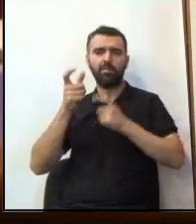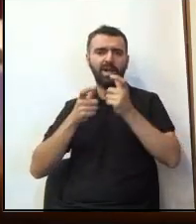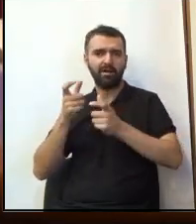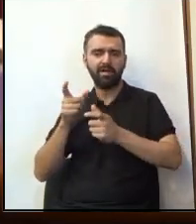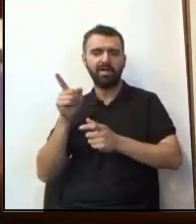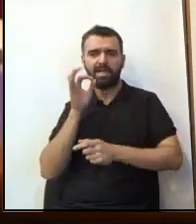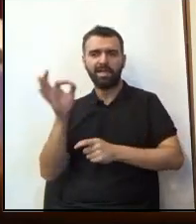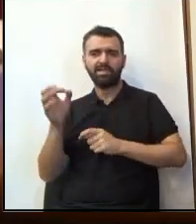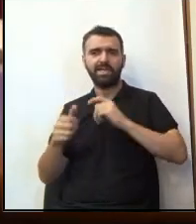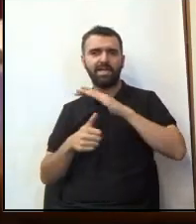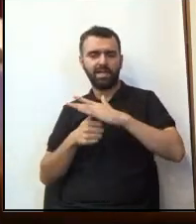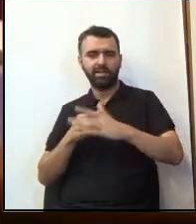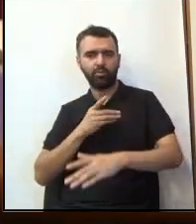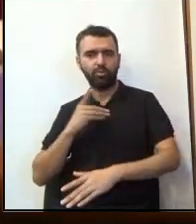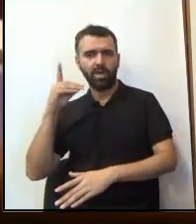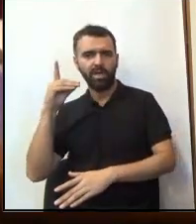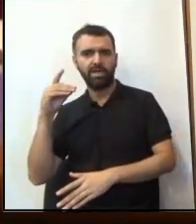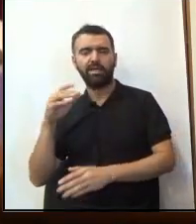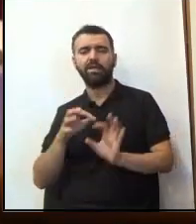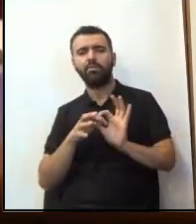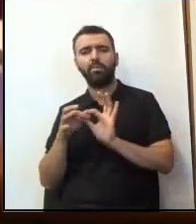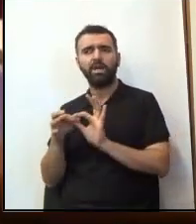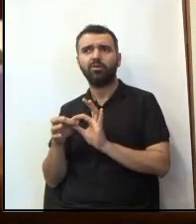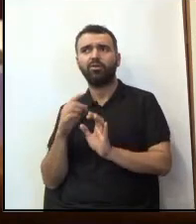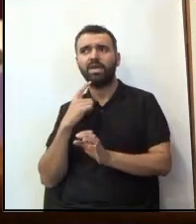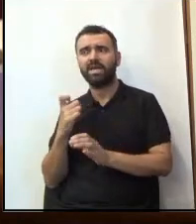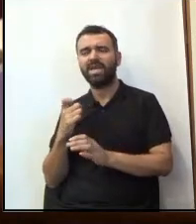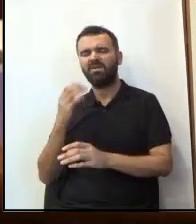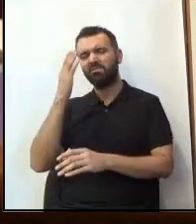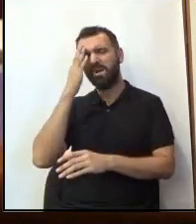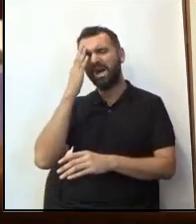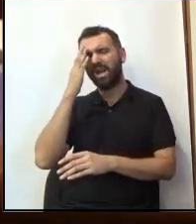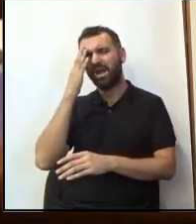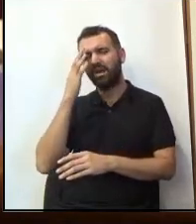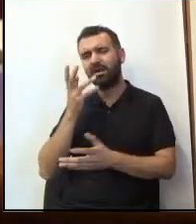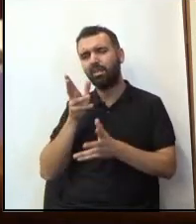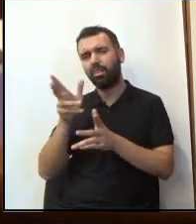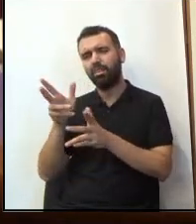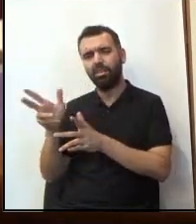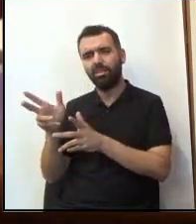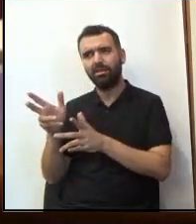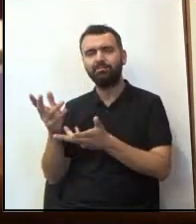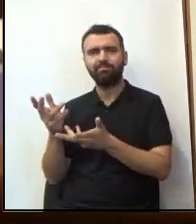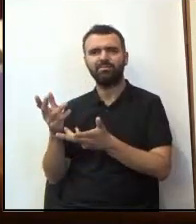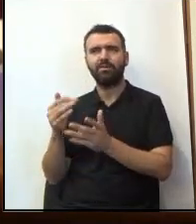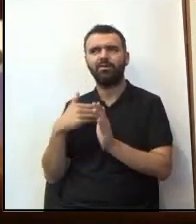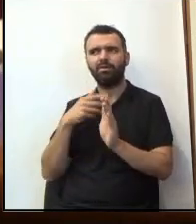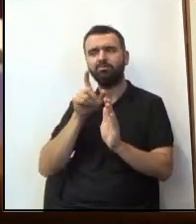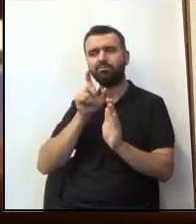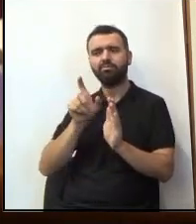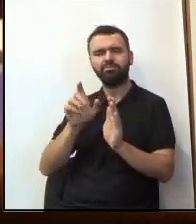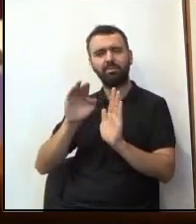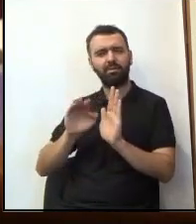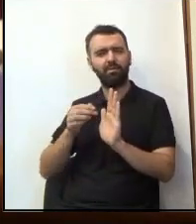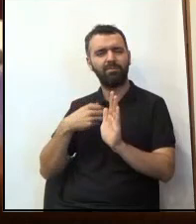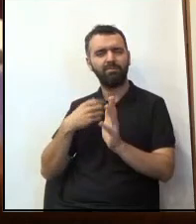Bombalé respecto de que las malas ondas están, o sea, las descalificaciones nos